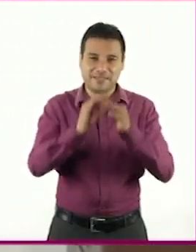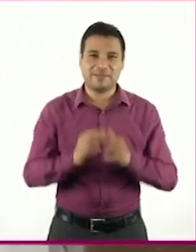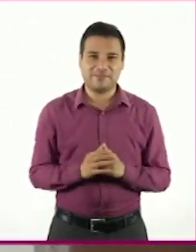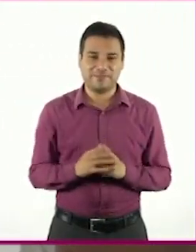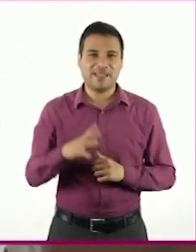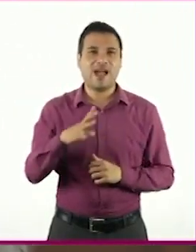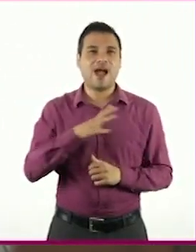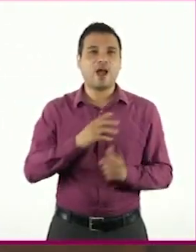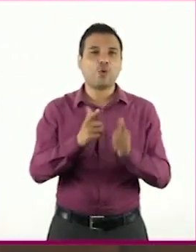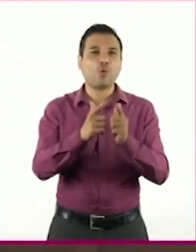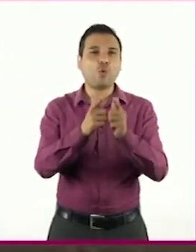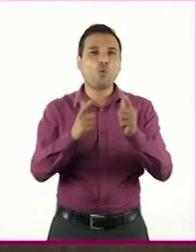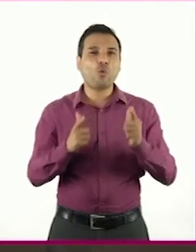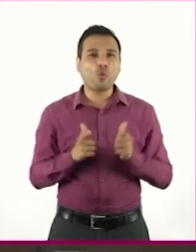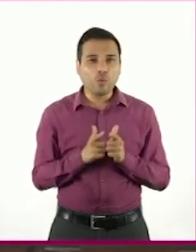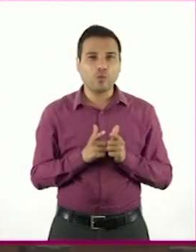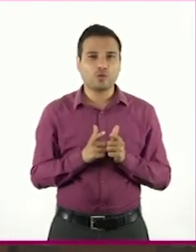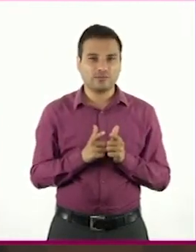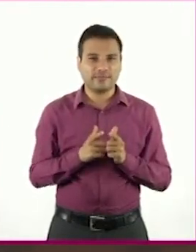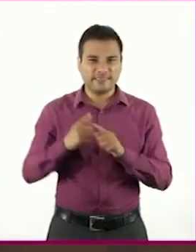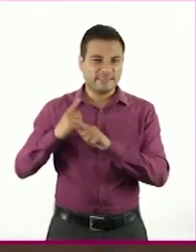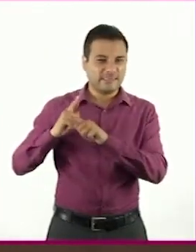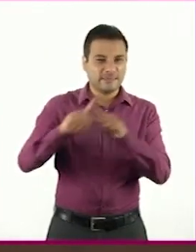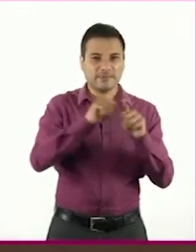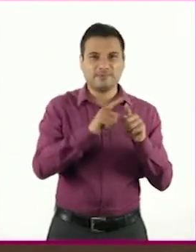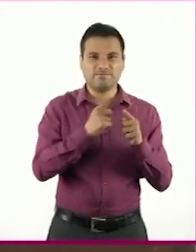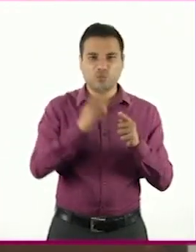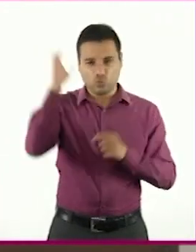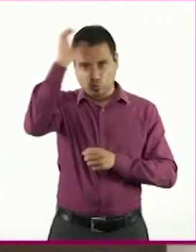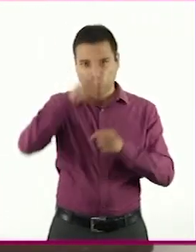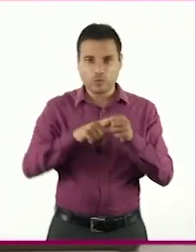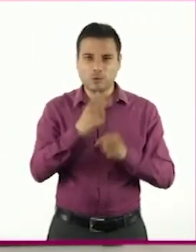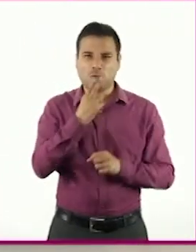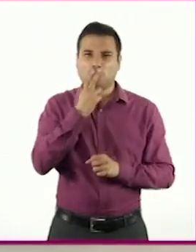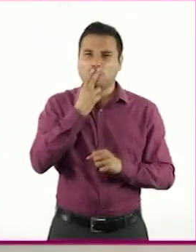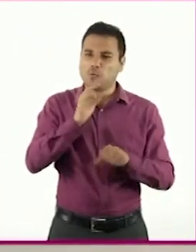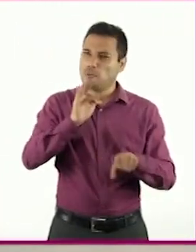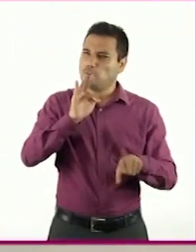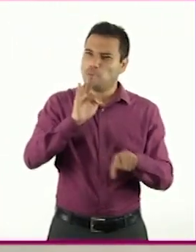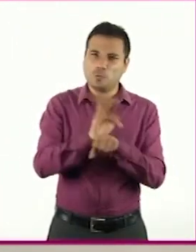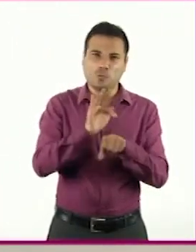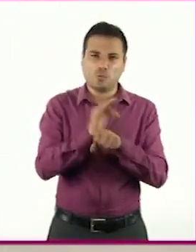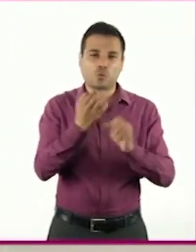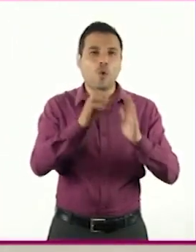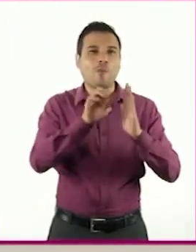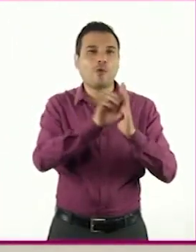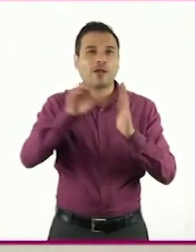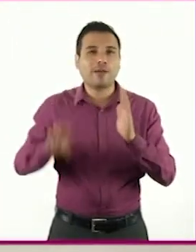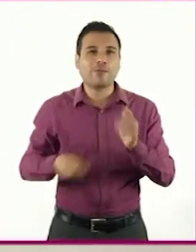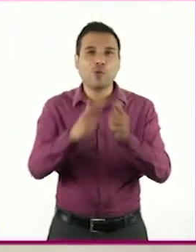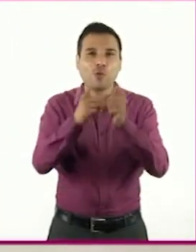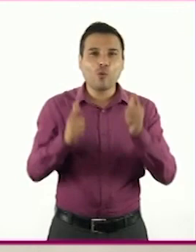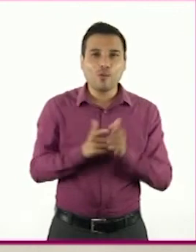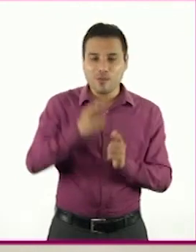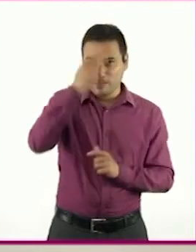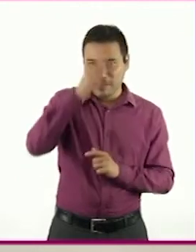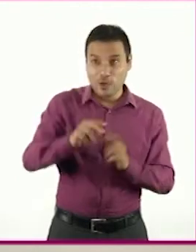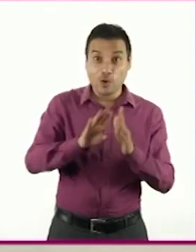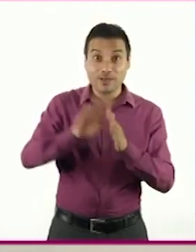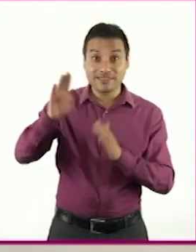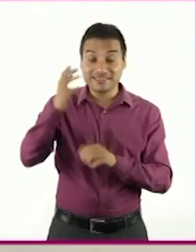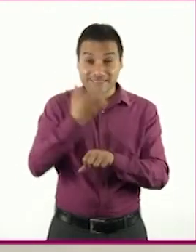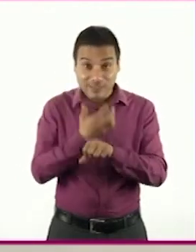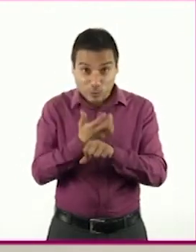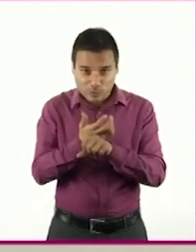en defensa de la pluriculturalidad, sobre todo la mexicana en los Estados Unidos de América.